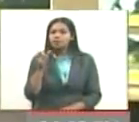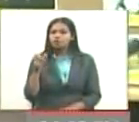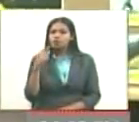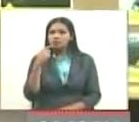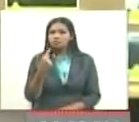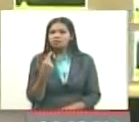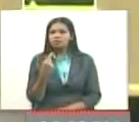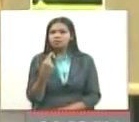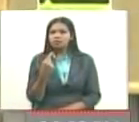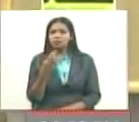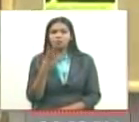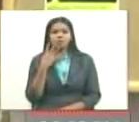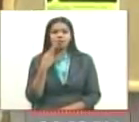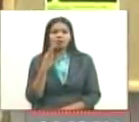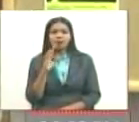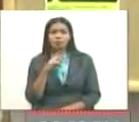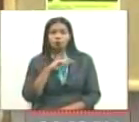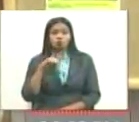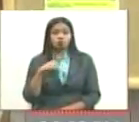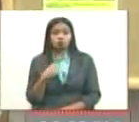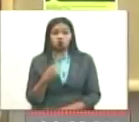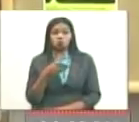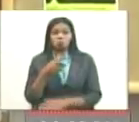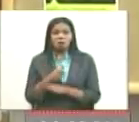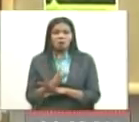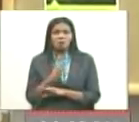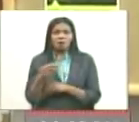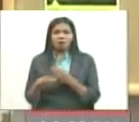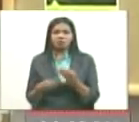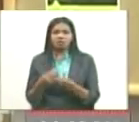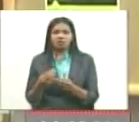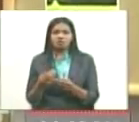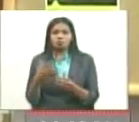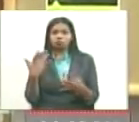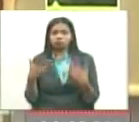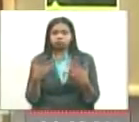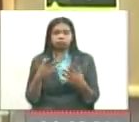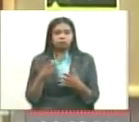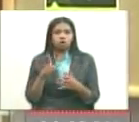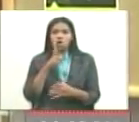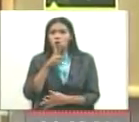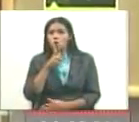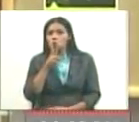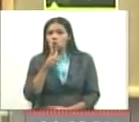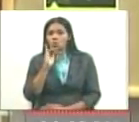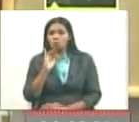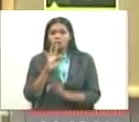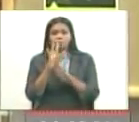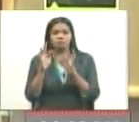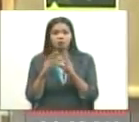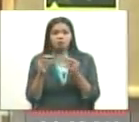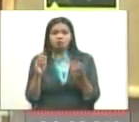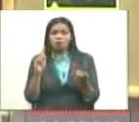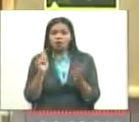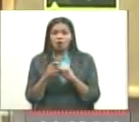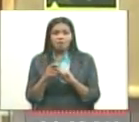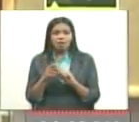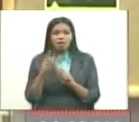dice que nosotros se está cometiendo un acto terrible contra los